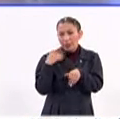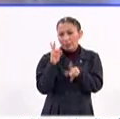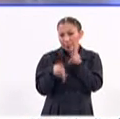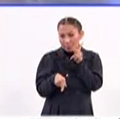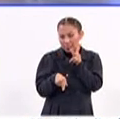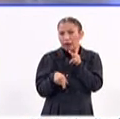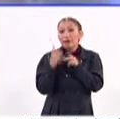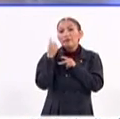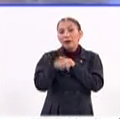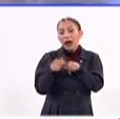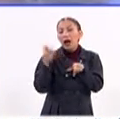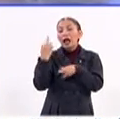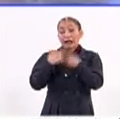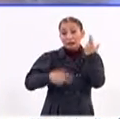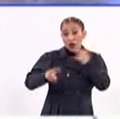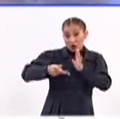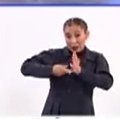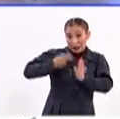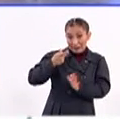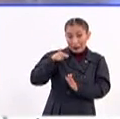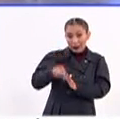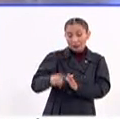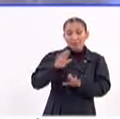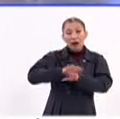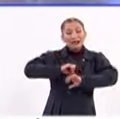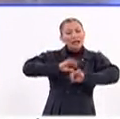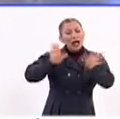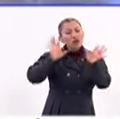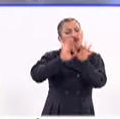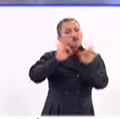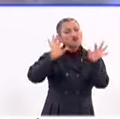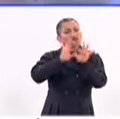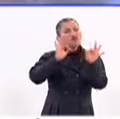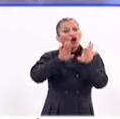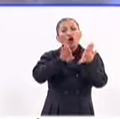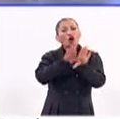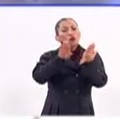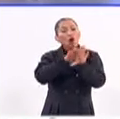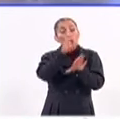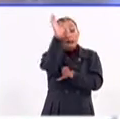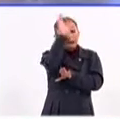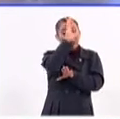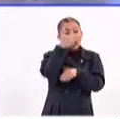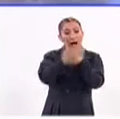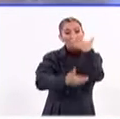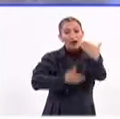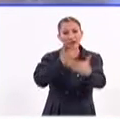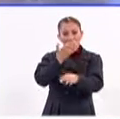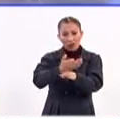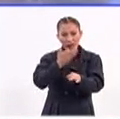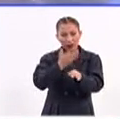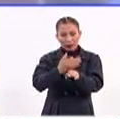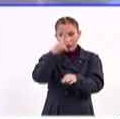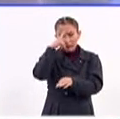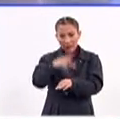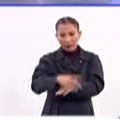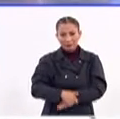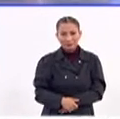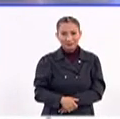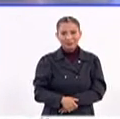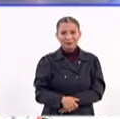permita hacer una pausa para que regresando del corte nos dé mucho más detalles de cómo estas ciencias avanzan en la actualidad y en